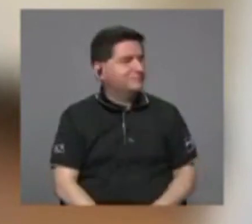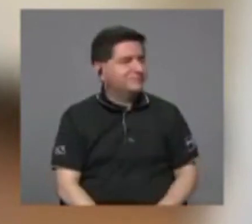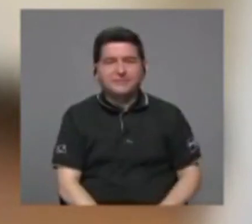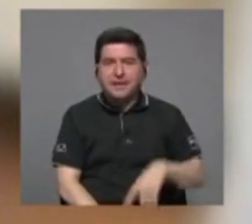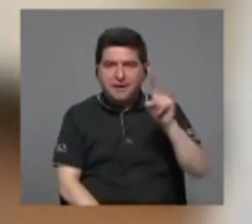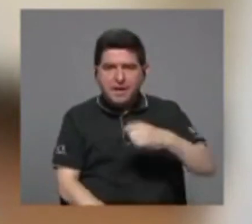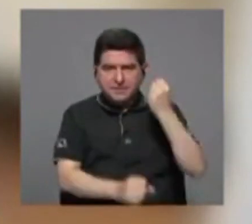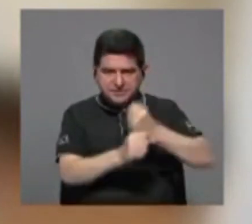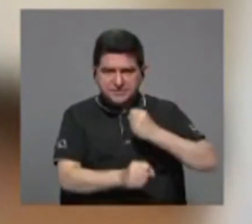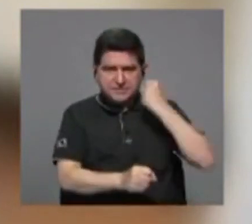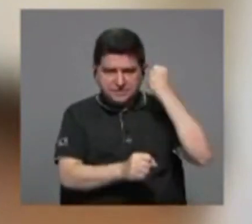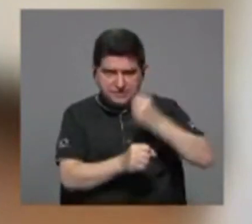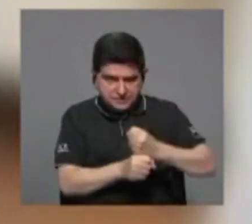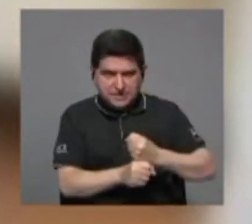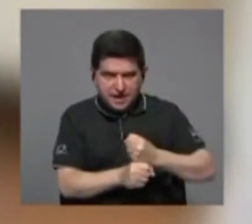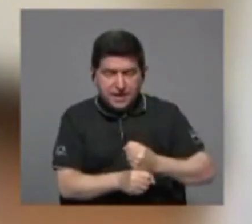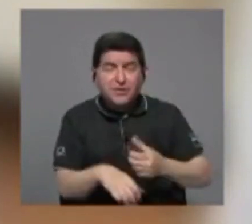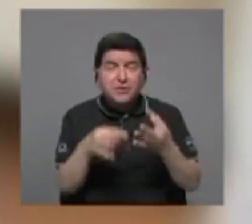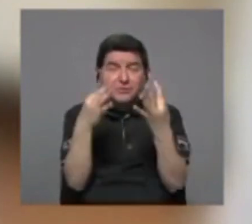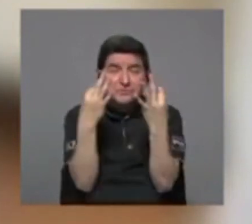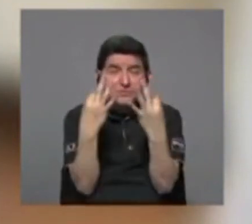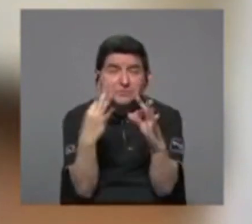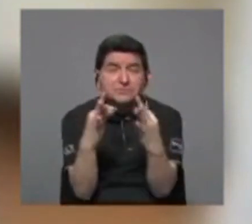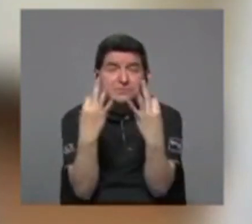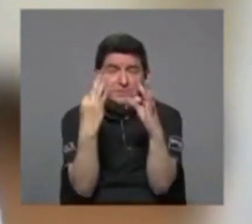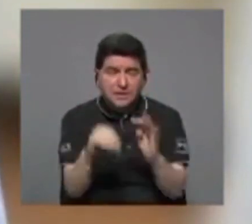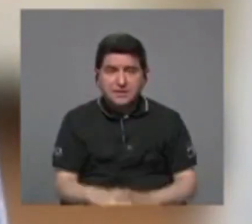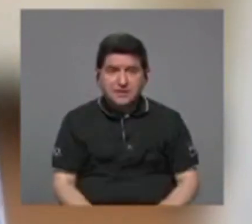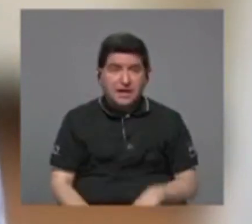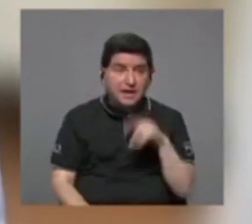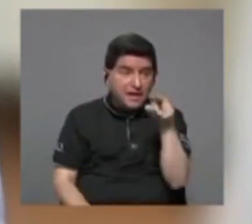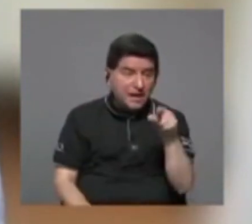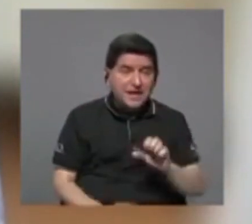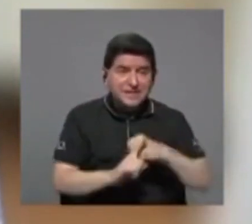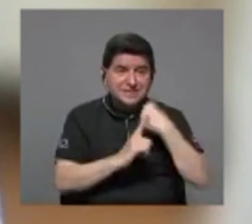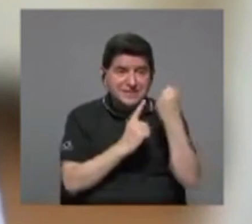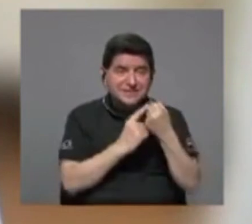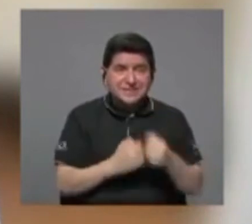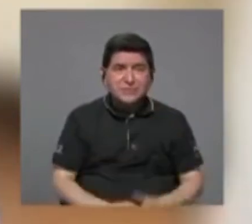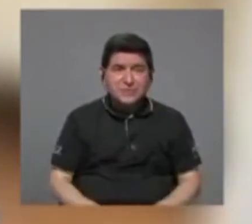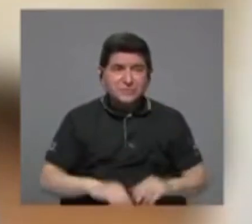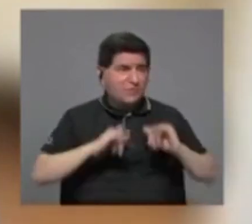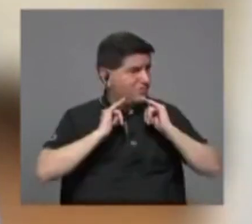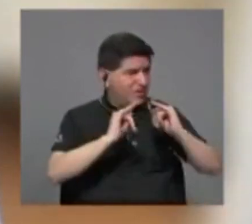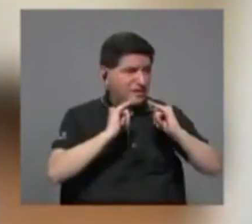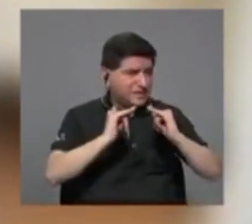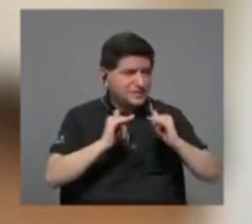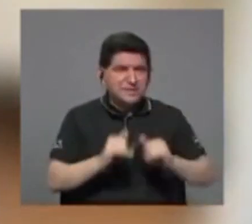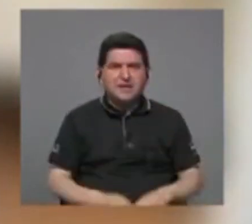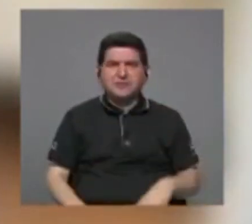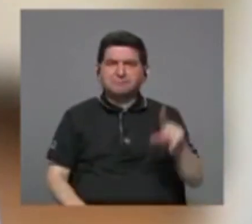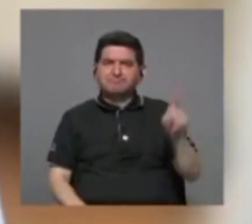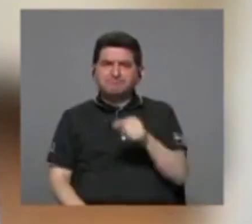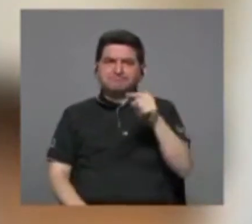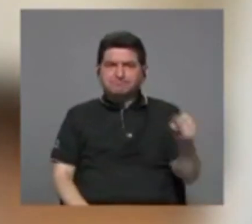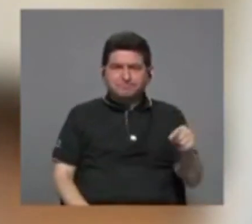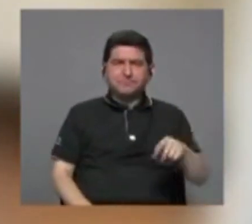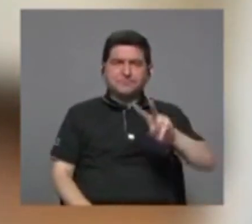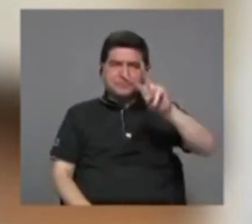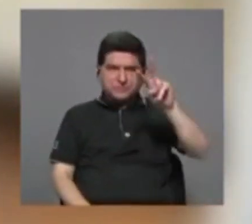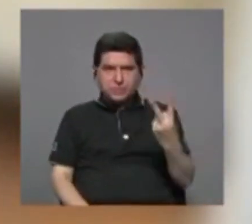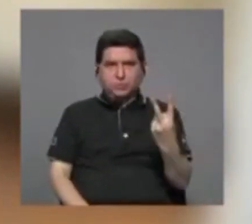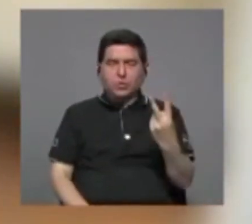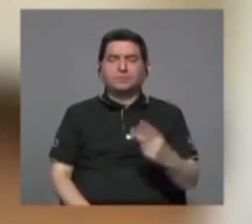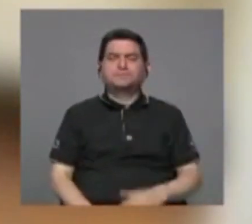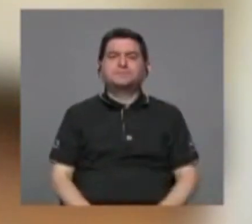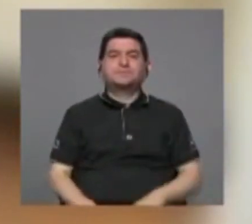un esfuerzo de poder cerrar esas brechas. Yo diría, uno es esa. Segundo,